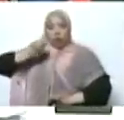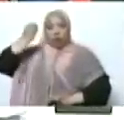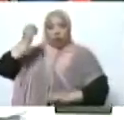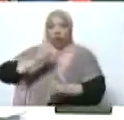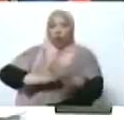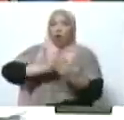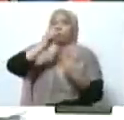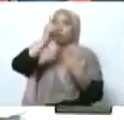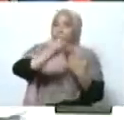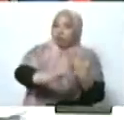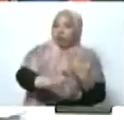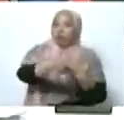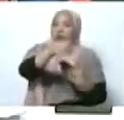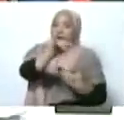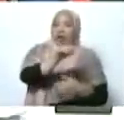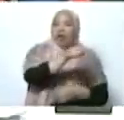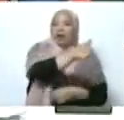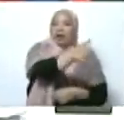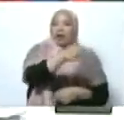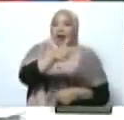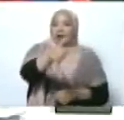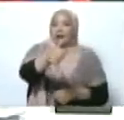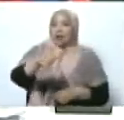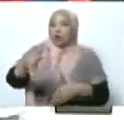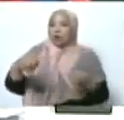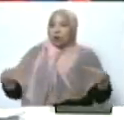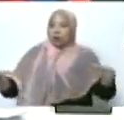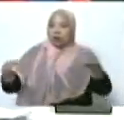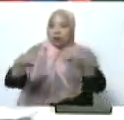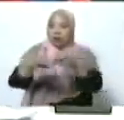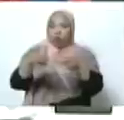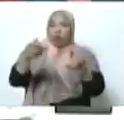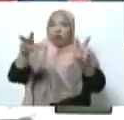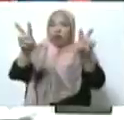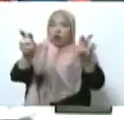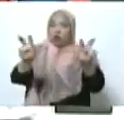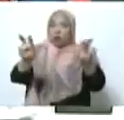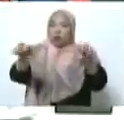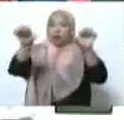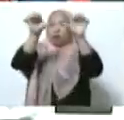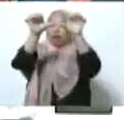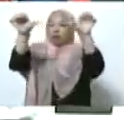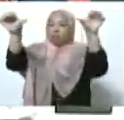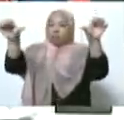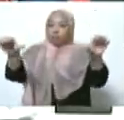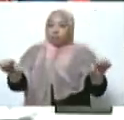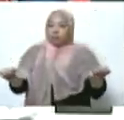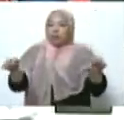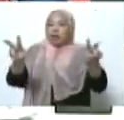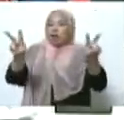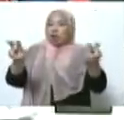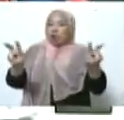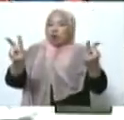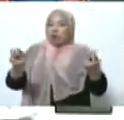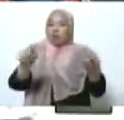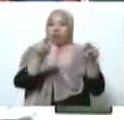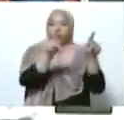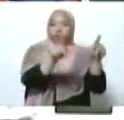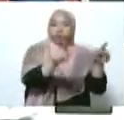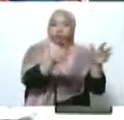propuestas de cada una de estas reuniones, esta es la nueva estructura organizativa con